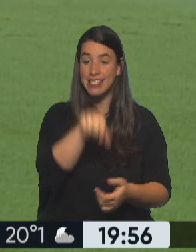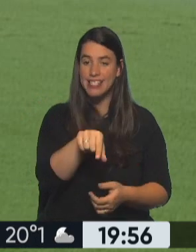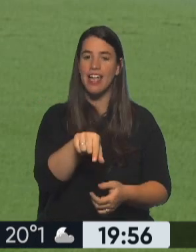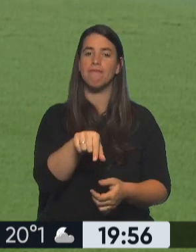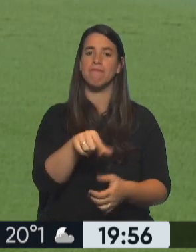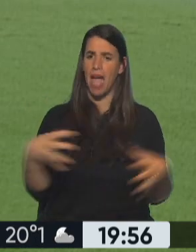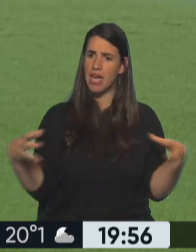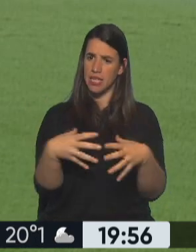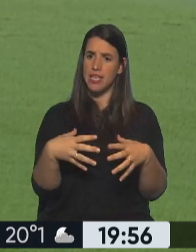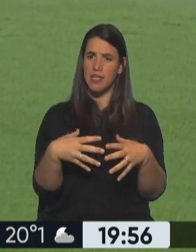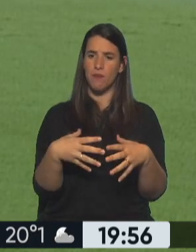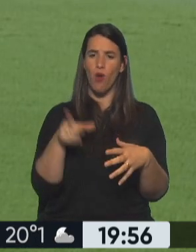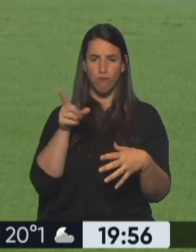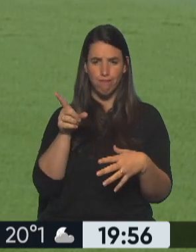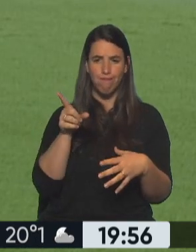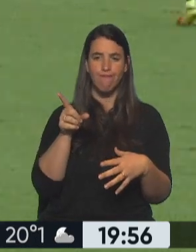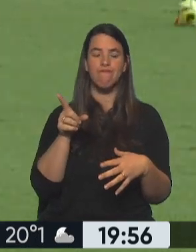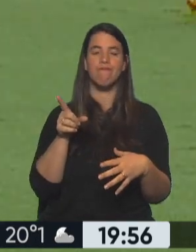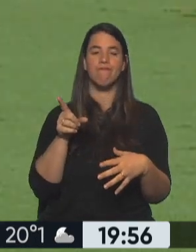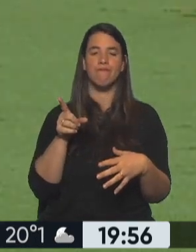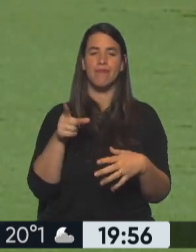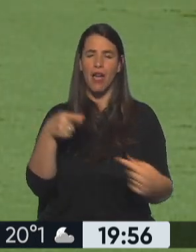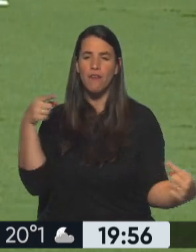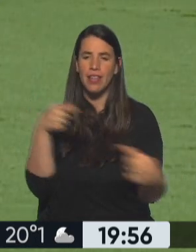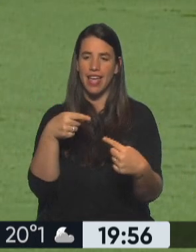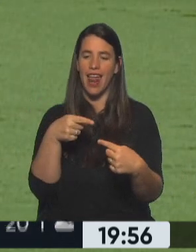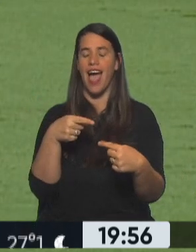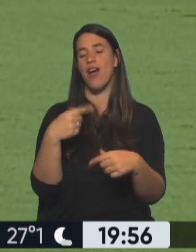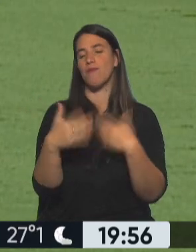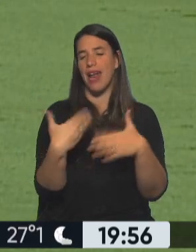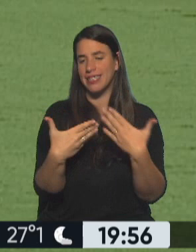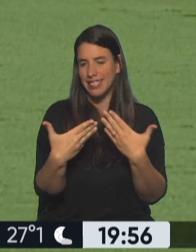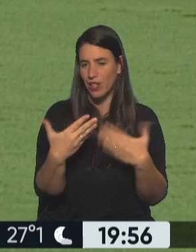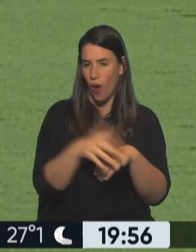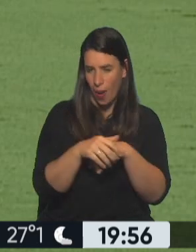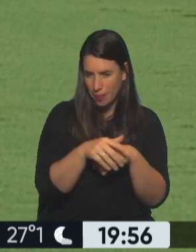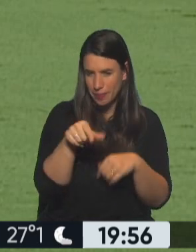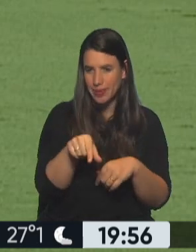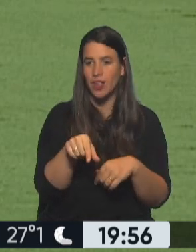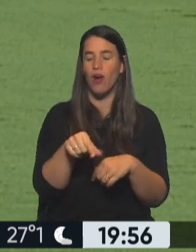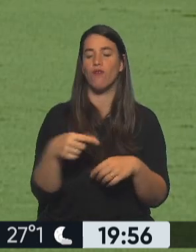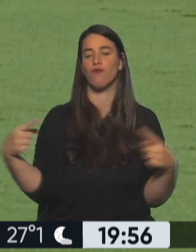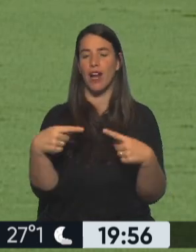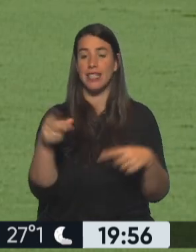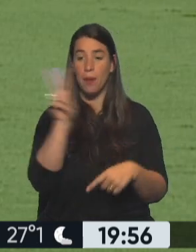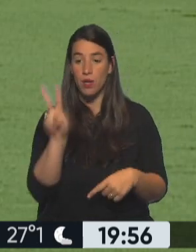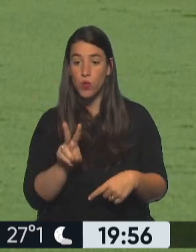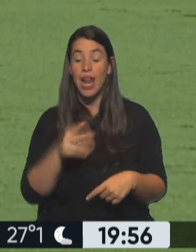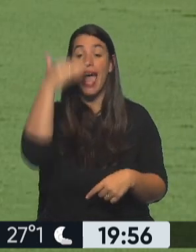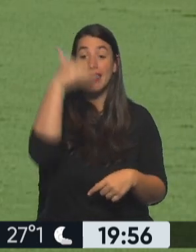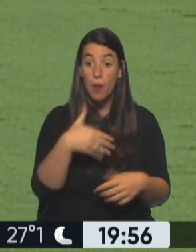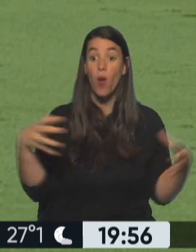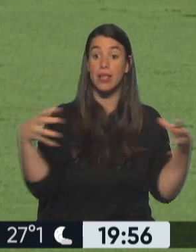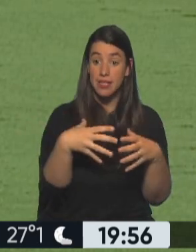enfrentará este jueves un amistoso frente a Venezuela. Y después nuestras jugadoras